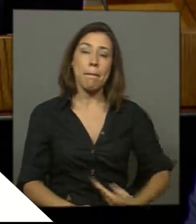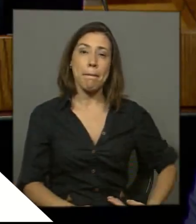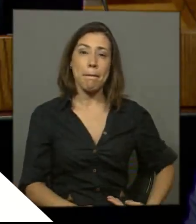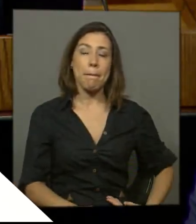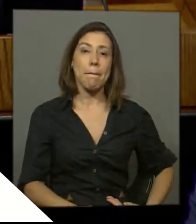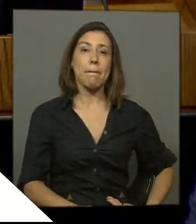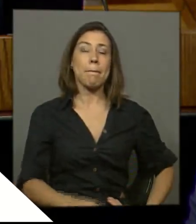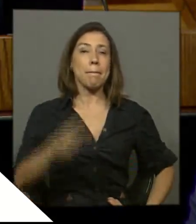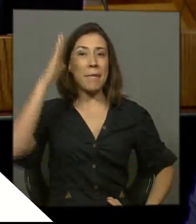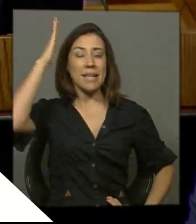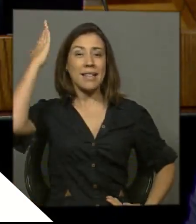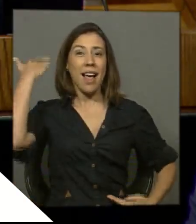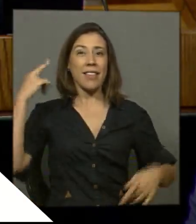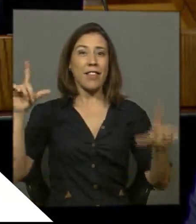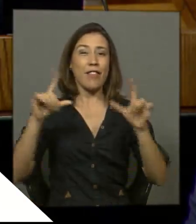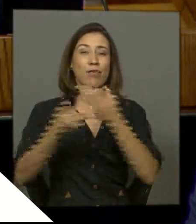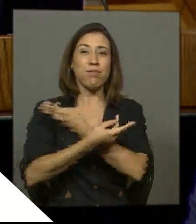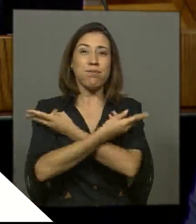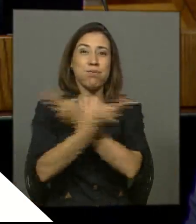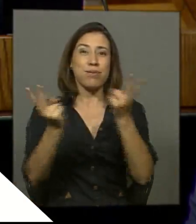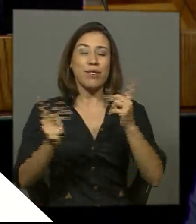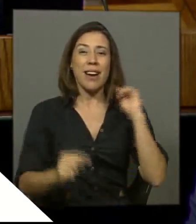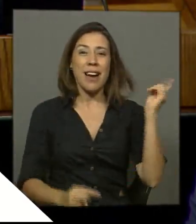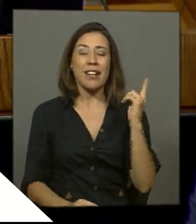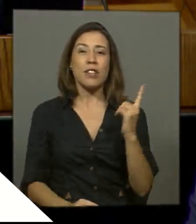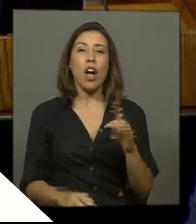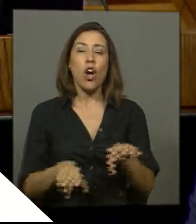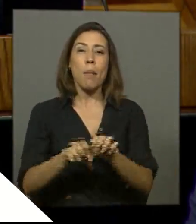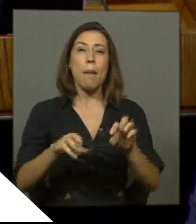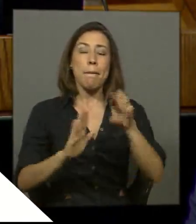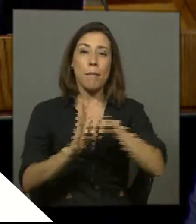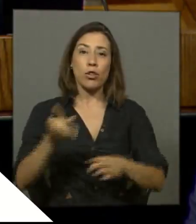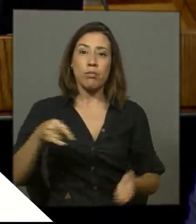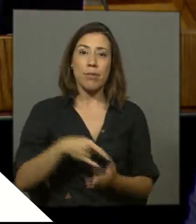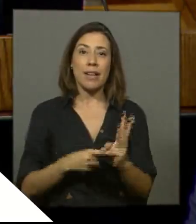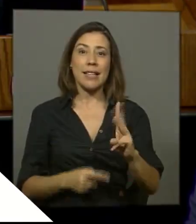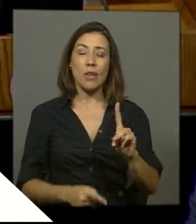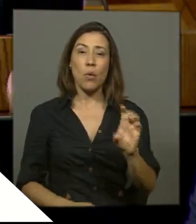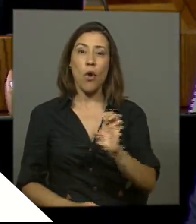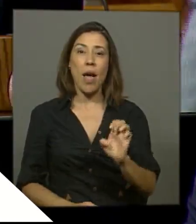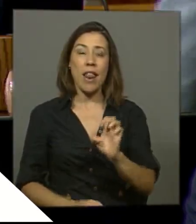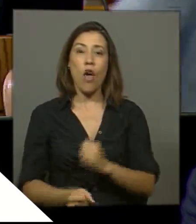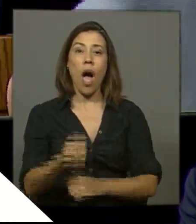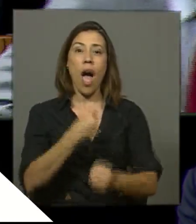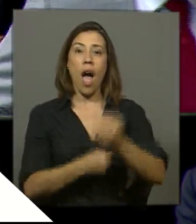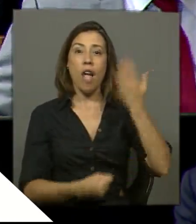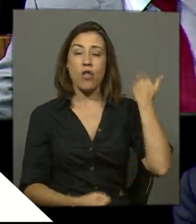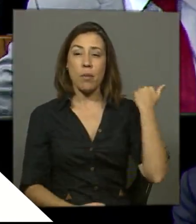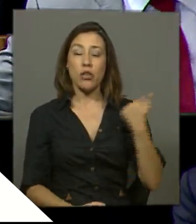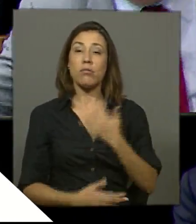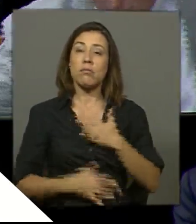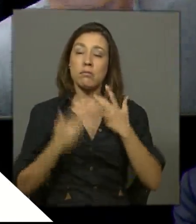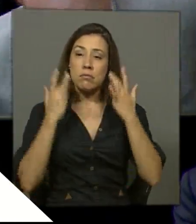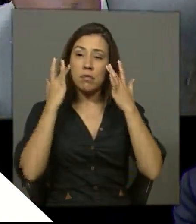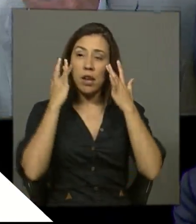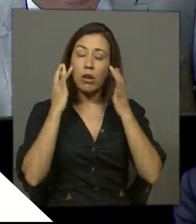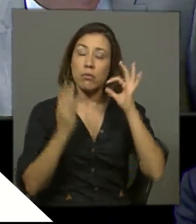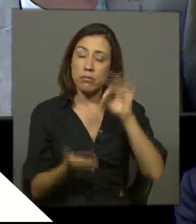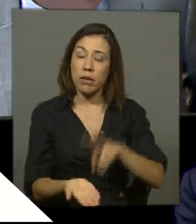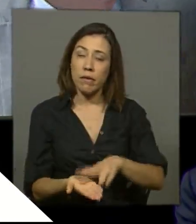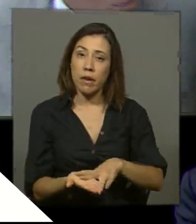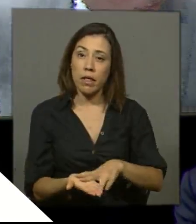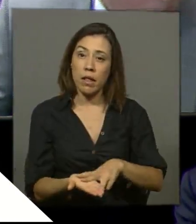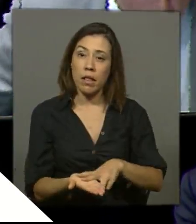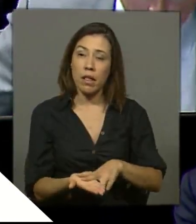Cadena Nacional que se comprometió a enviar el proyecto el 31 de enero pero del año pasado me alegro sinceramente